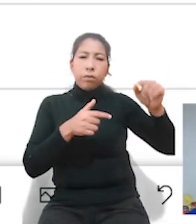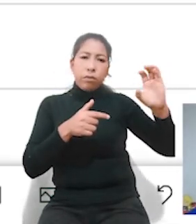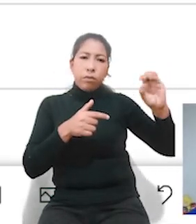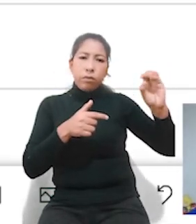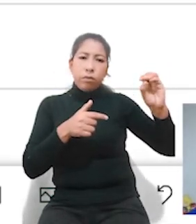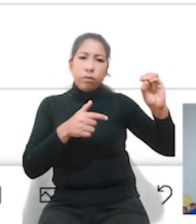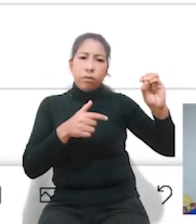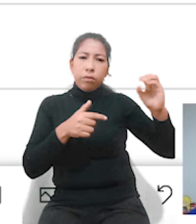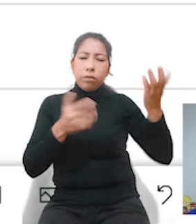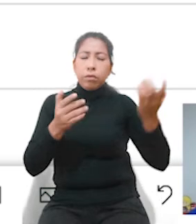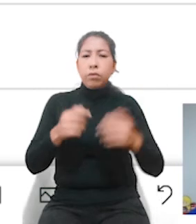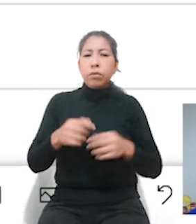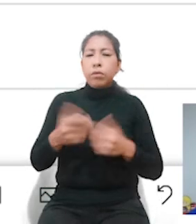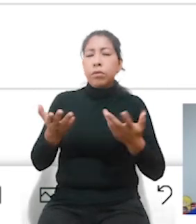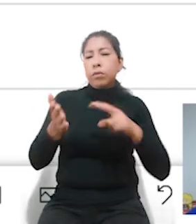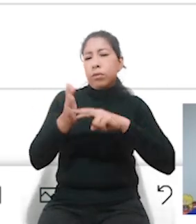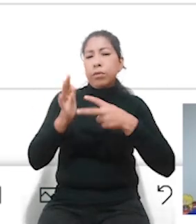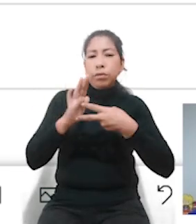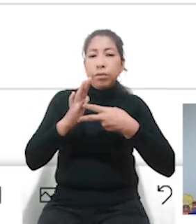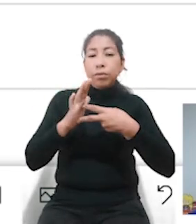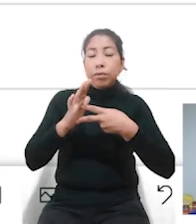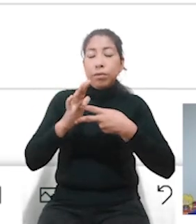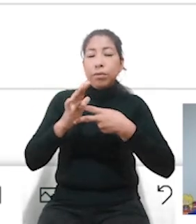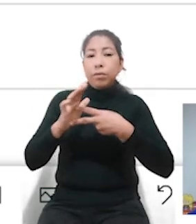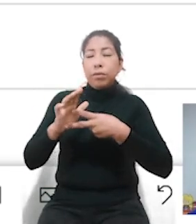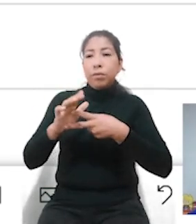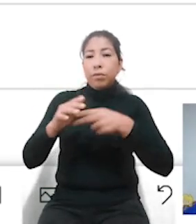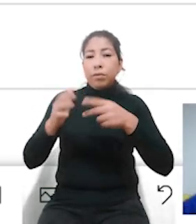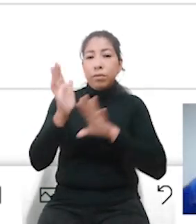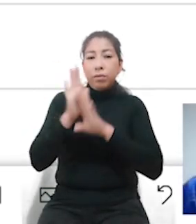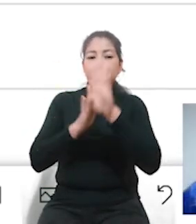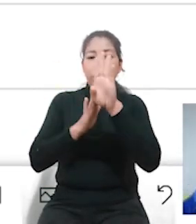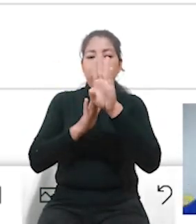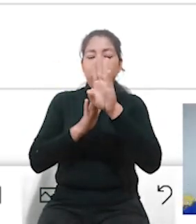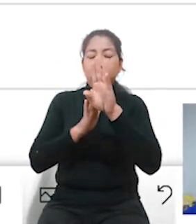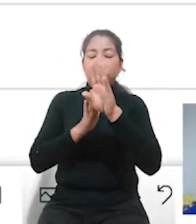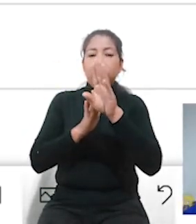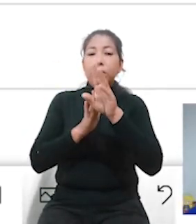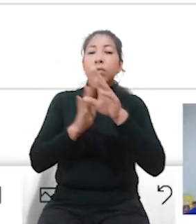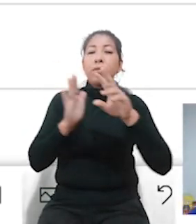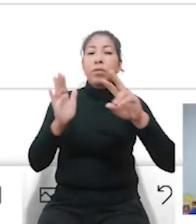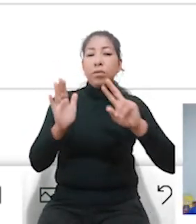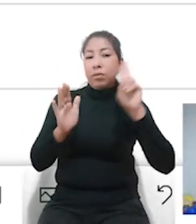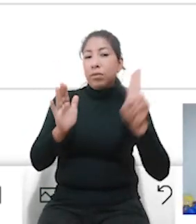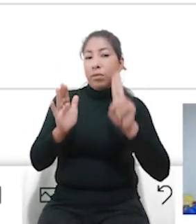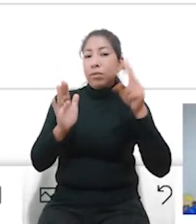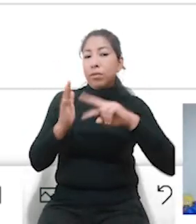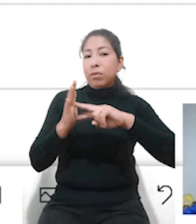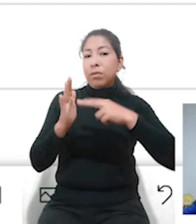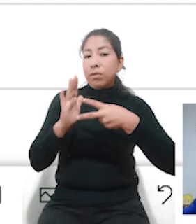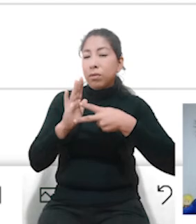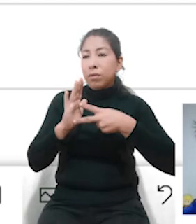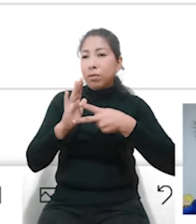del logaritmo, el argumento es igual a la base elevada al exponente. Desarrollamos y aplicamos la definición de